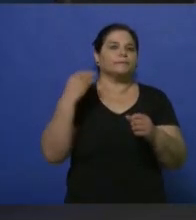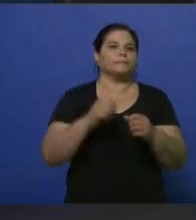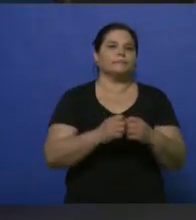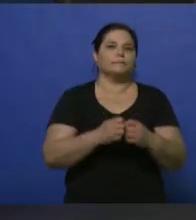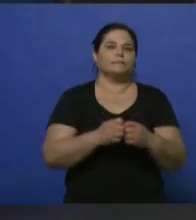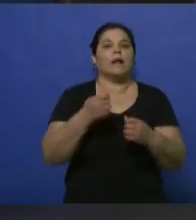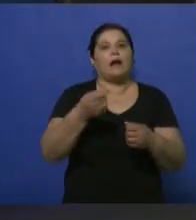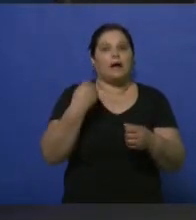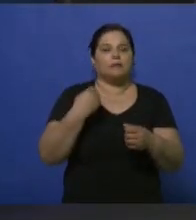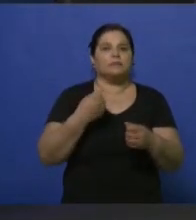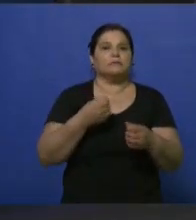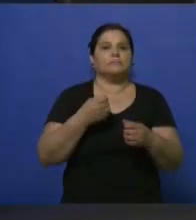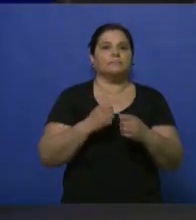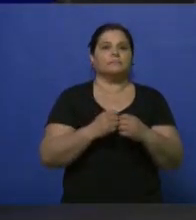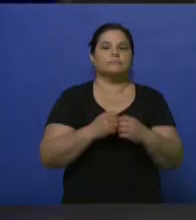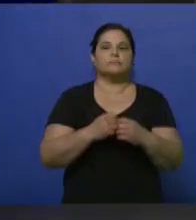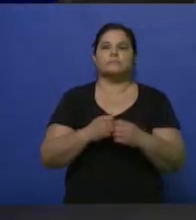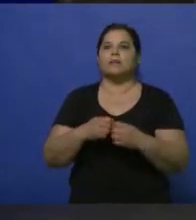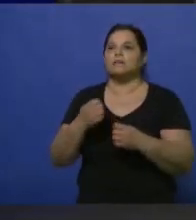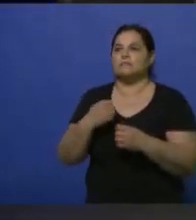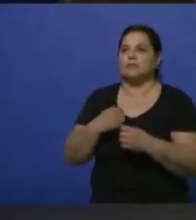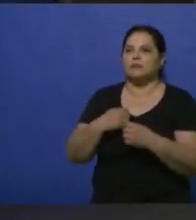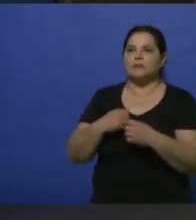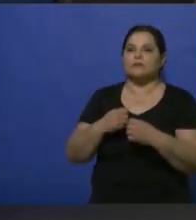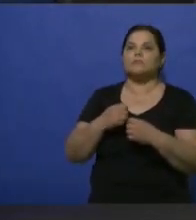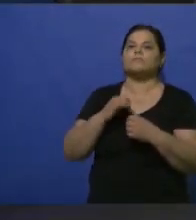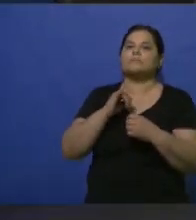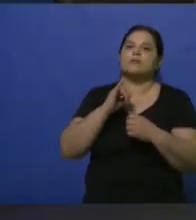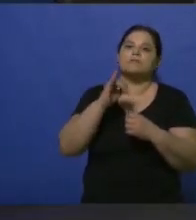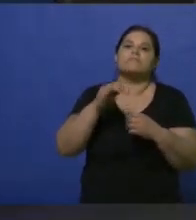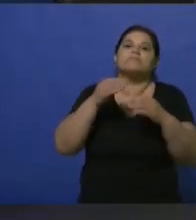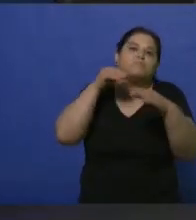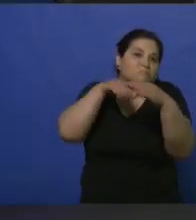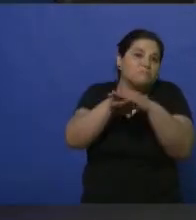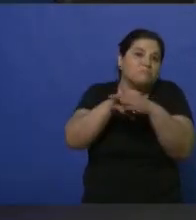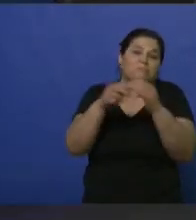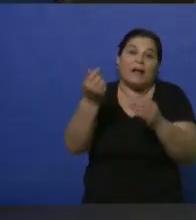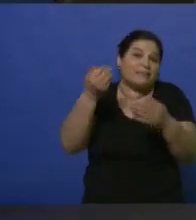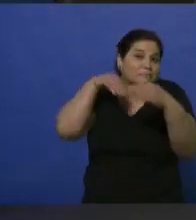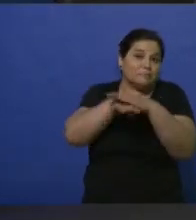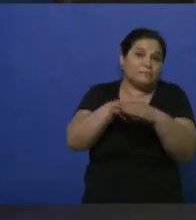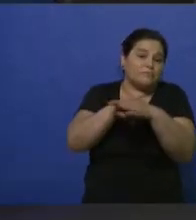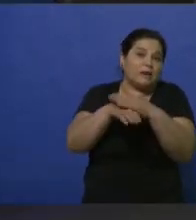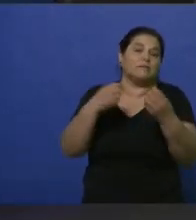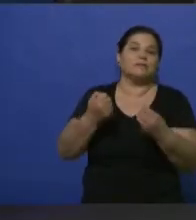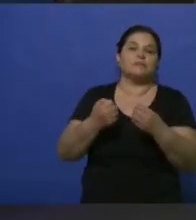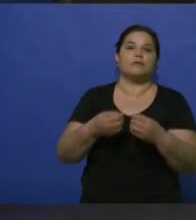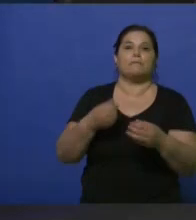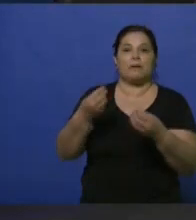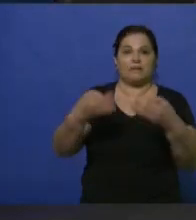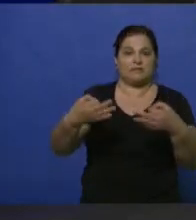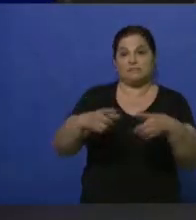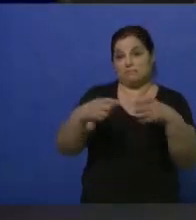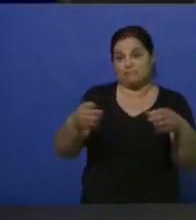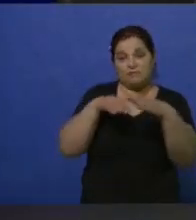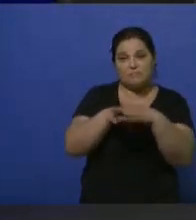pala, pero en realidad... Es negocio ponerme un banco hoy. Bueno, si tuviera la solvencia necesaria siempre, para un banco. Siempre fue un negocio poner un banco, pero en realidad en este momento